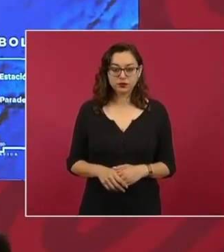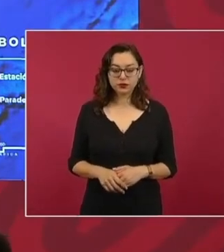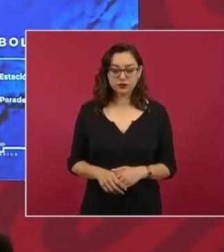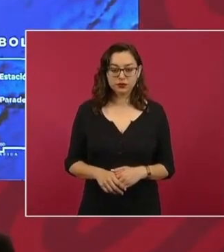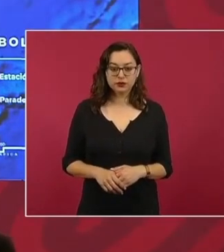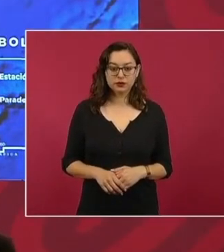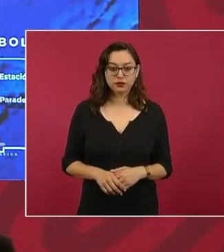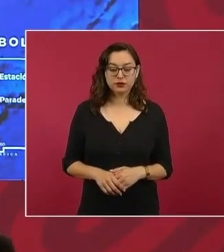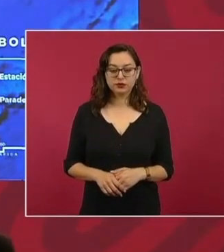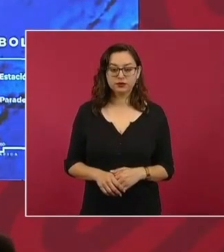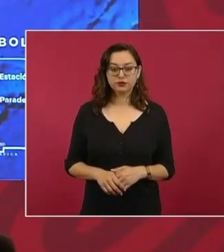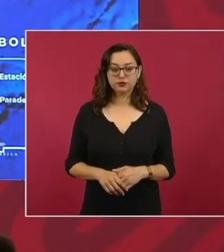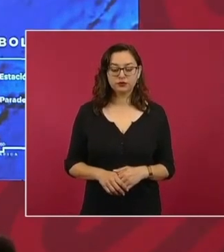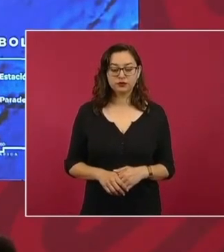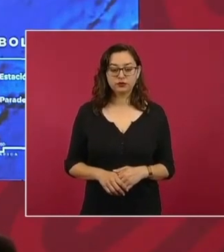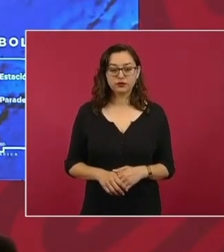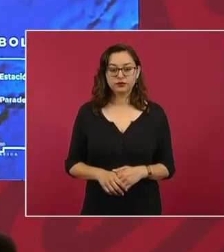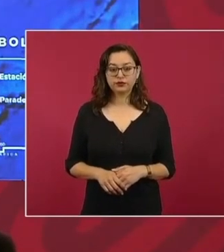Los terrenos